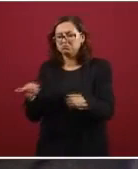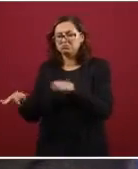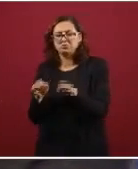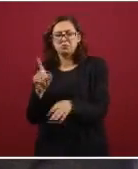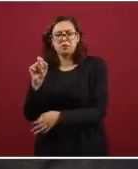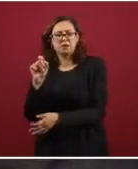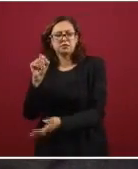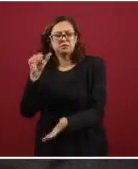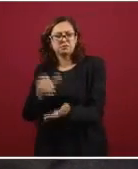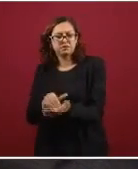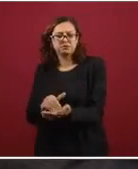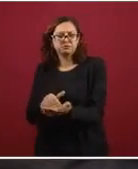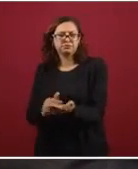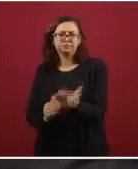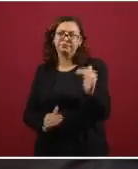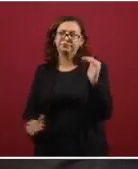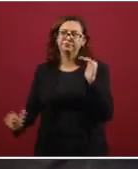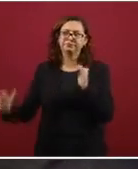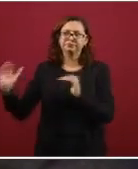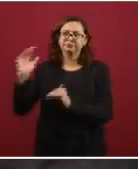Jóvenes Construyendo el Futuro en Honduras,